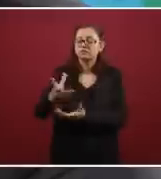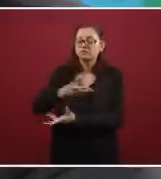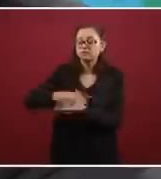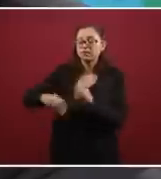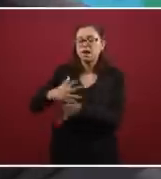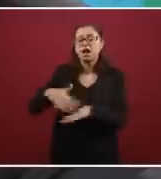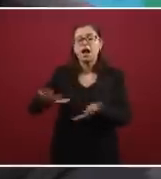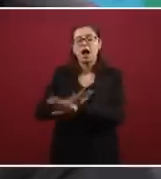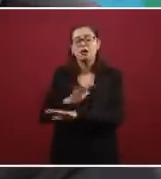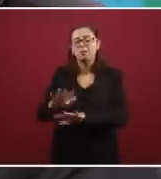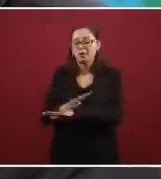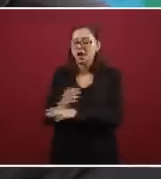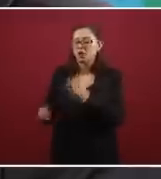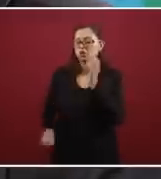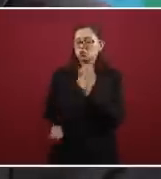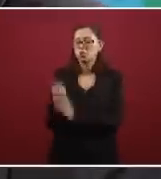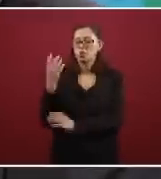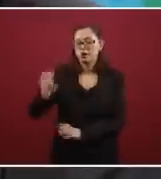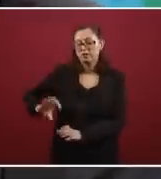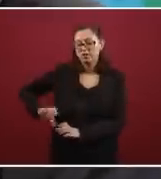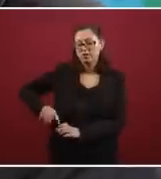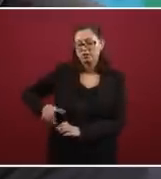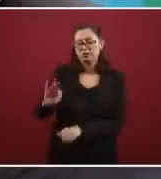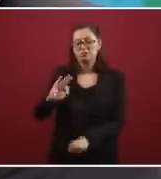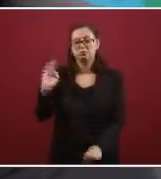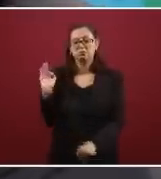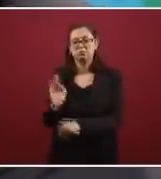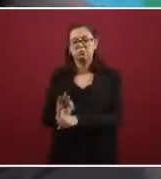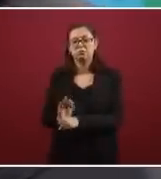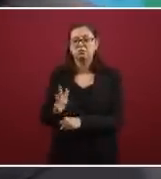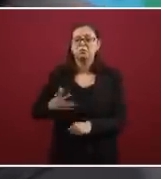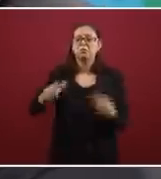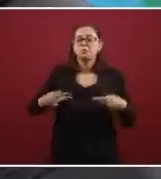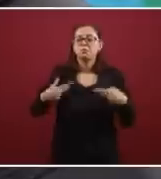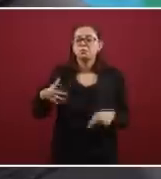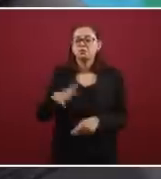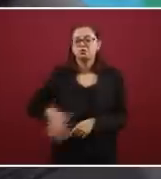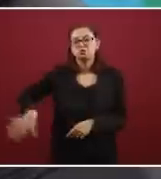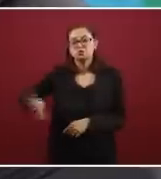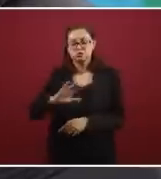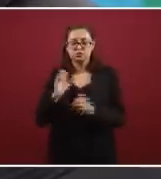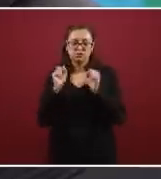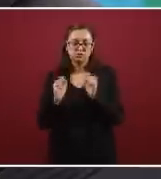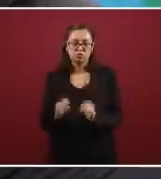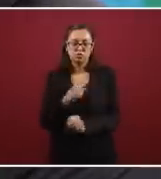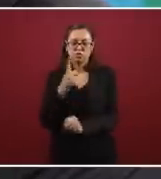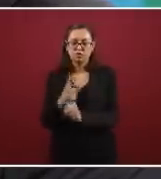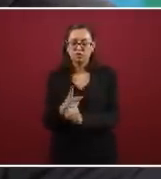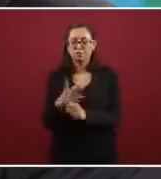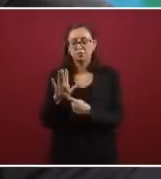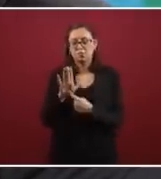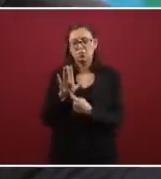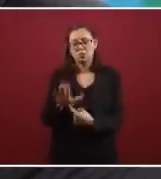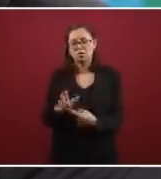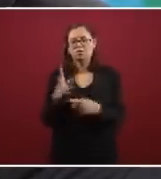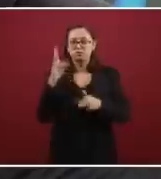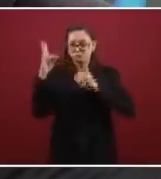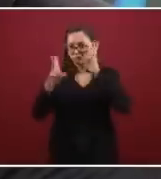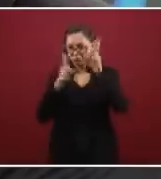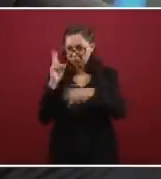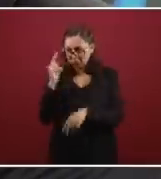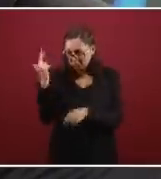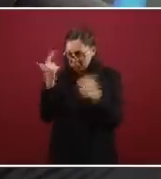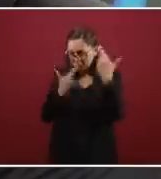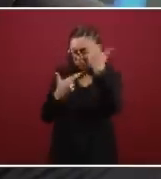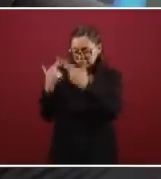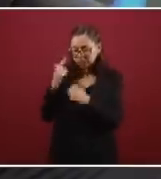de nuevos cilindros, para que es algo favorable para el consumidor en el tema de seguridad, y lo vemos en los resultados de verificación, en